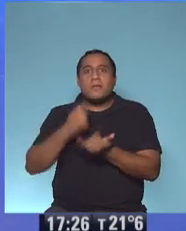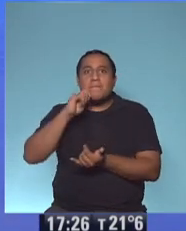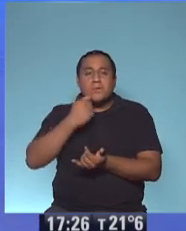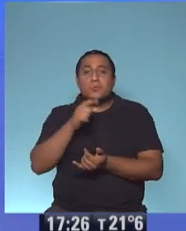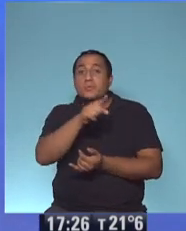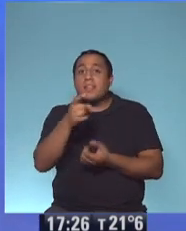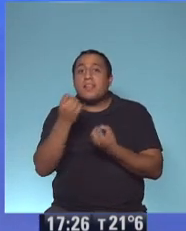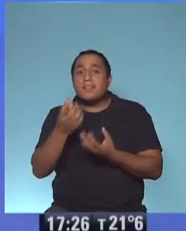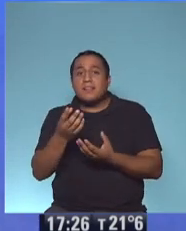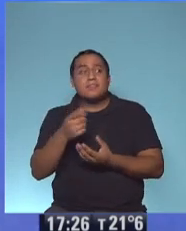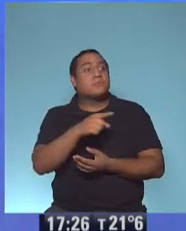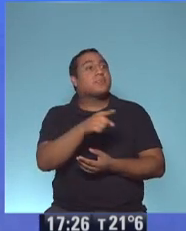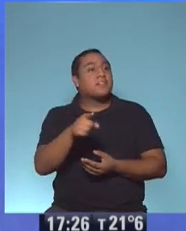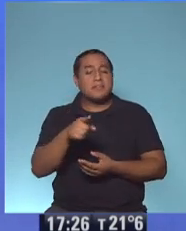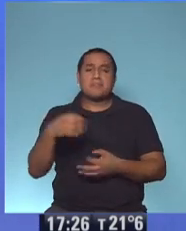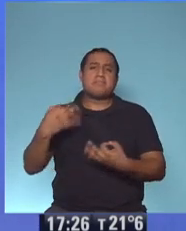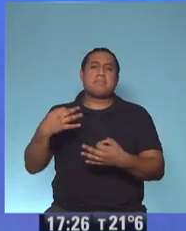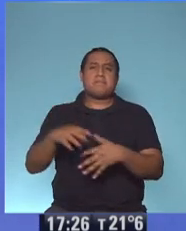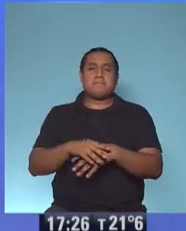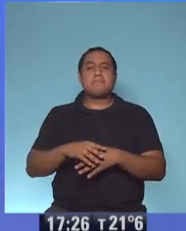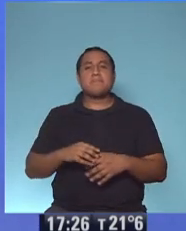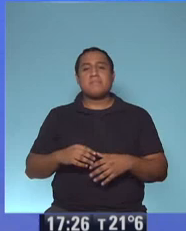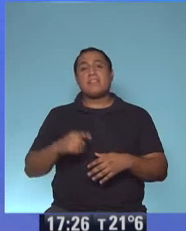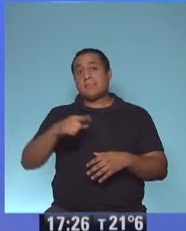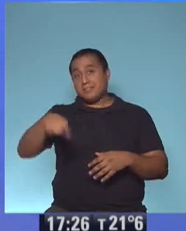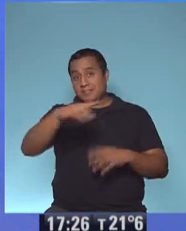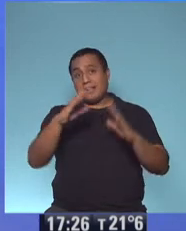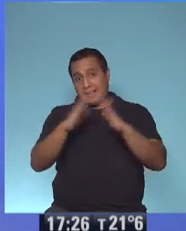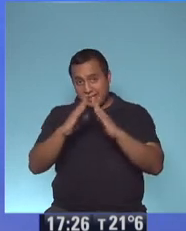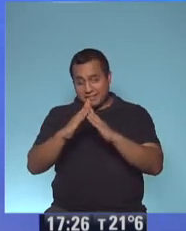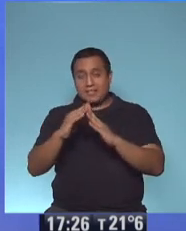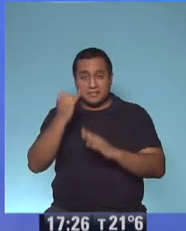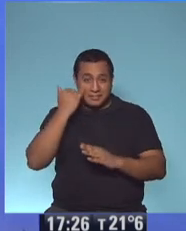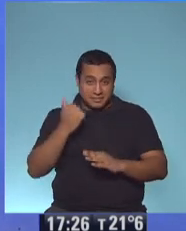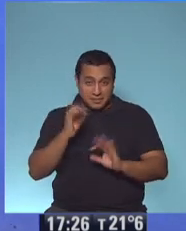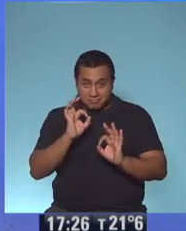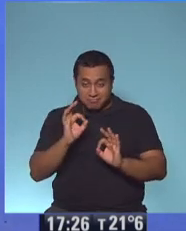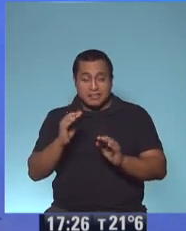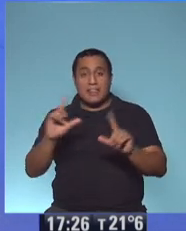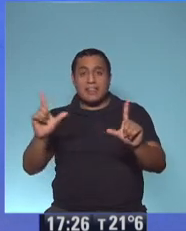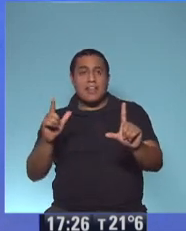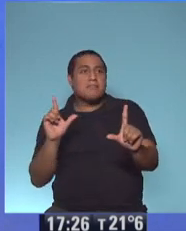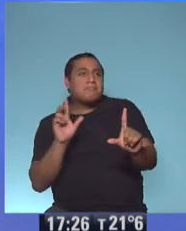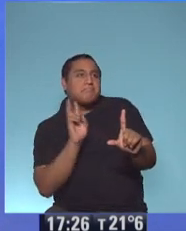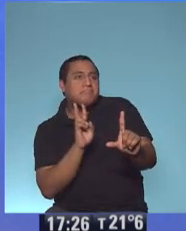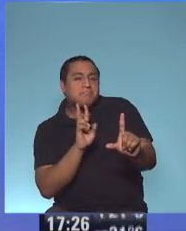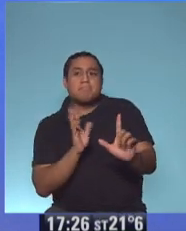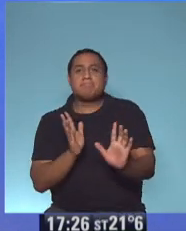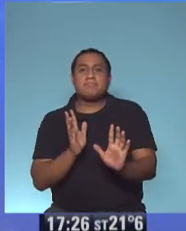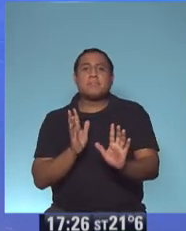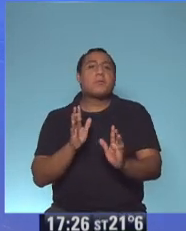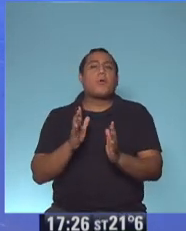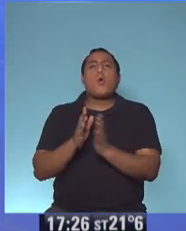están? Súper. Muy bien. Y todos en casa ya están cerca de la tele, ya podemos cerrar